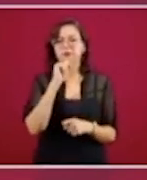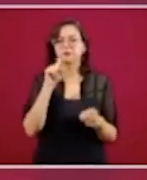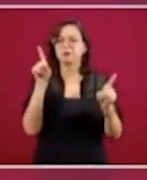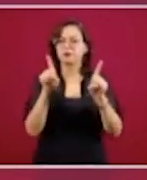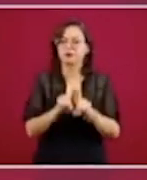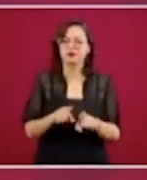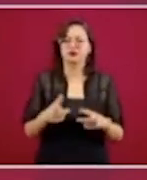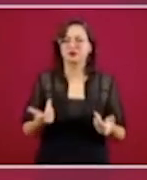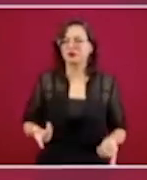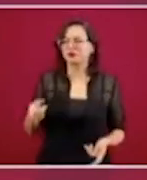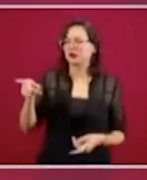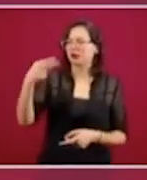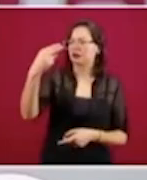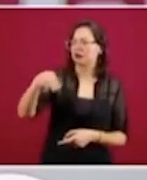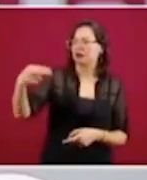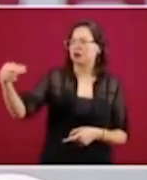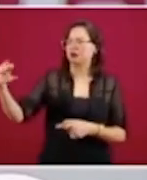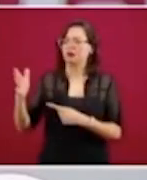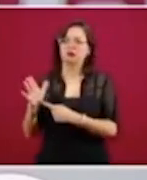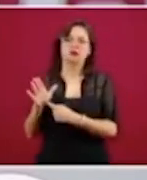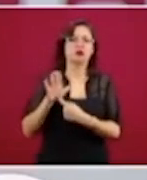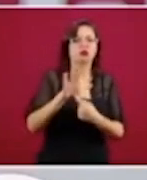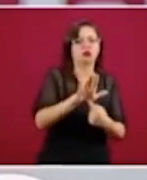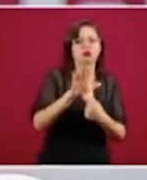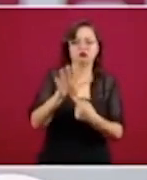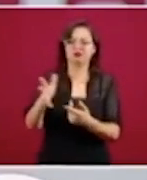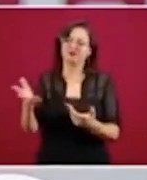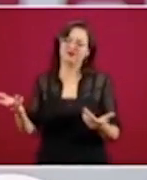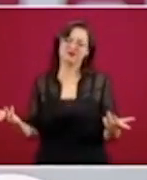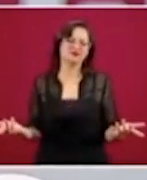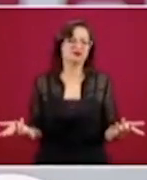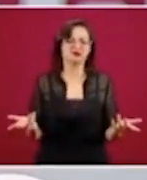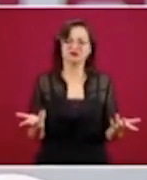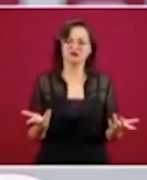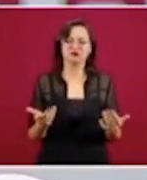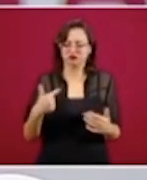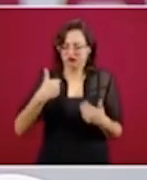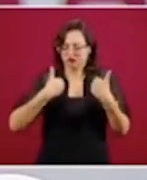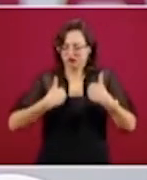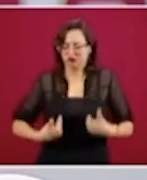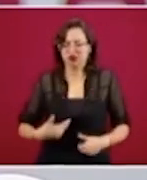por cuestiones de ética y de